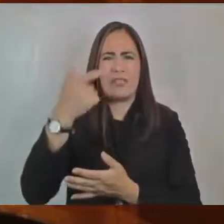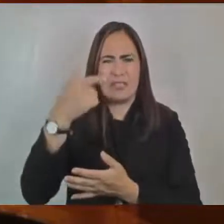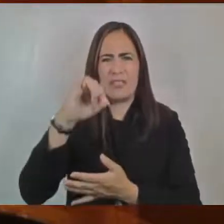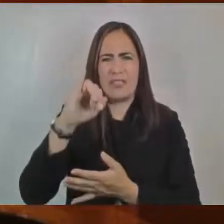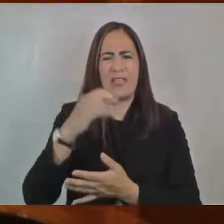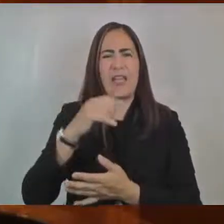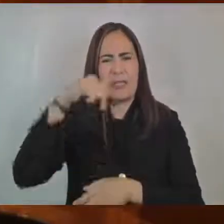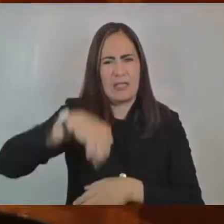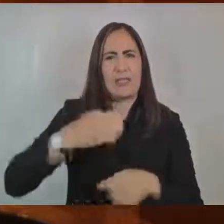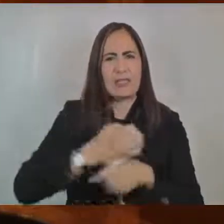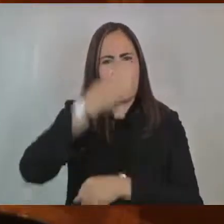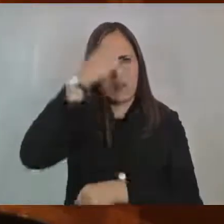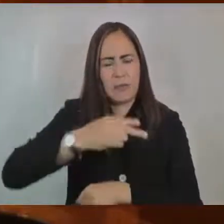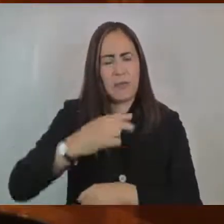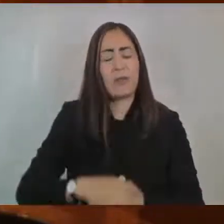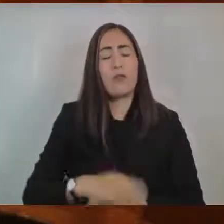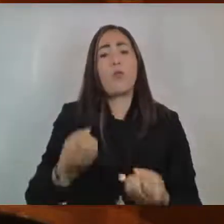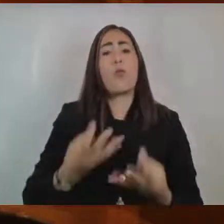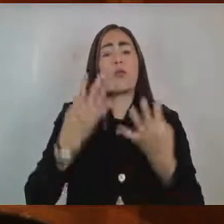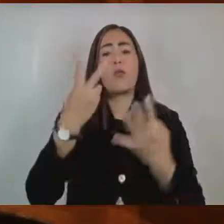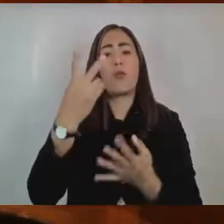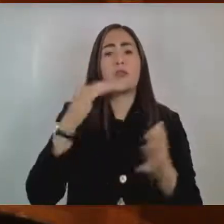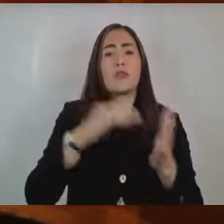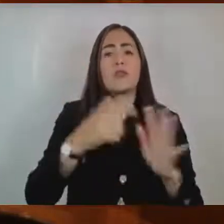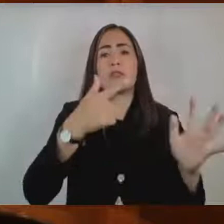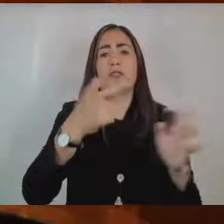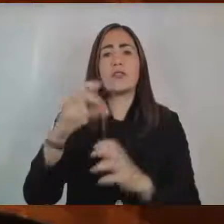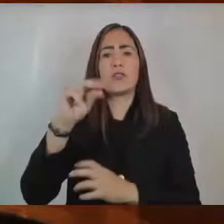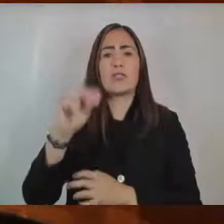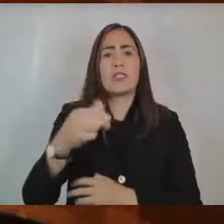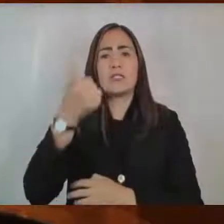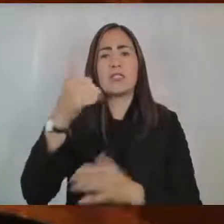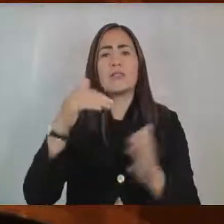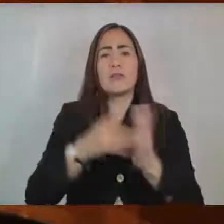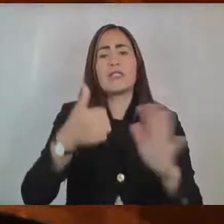México, existe una población de